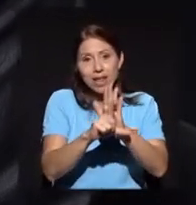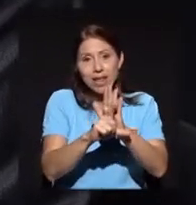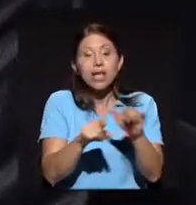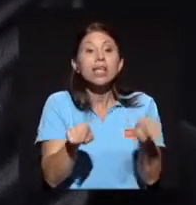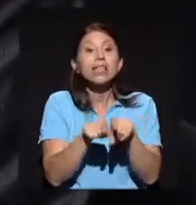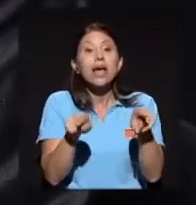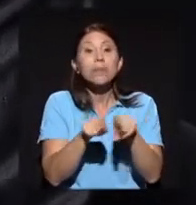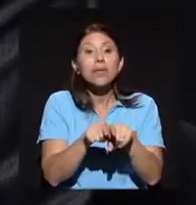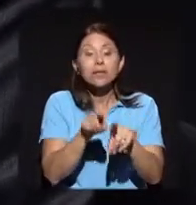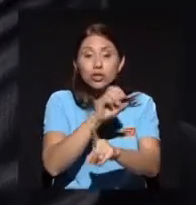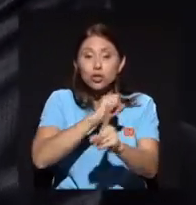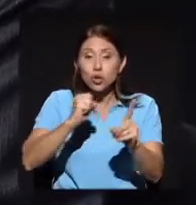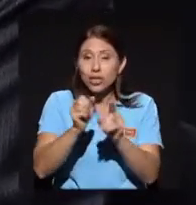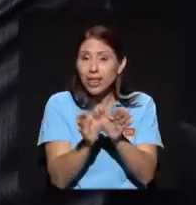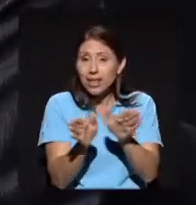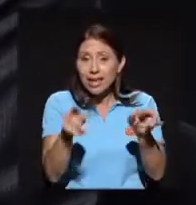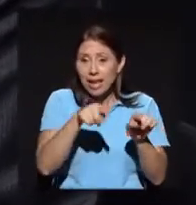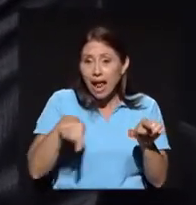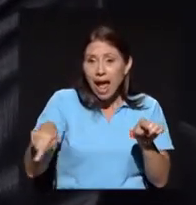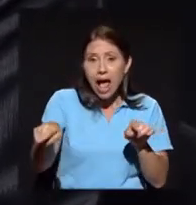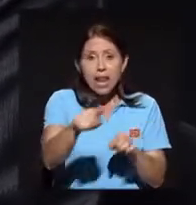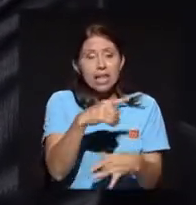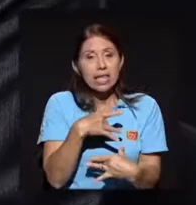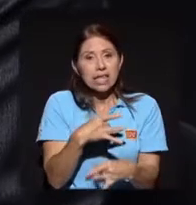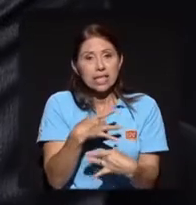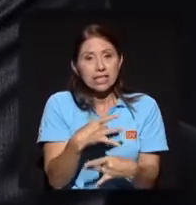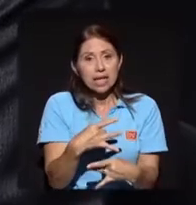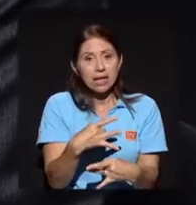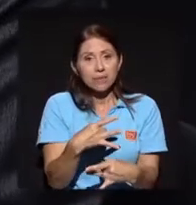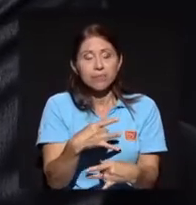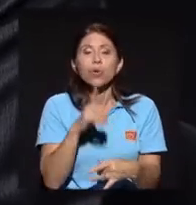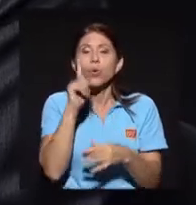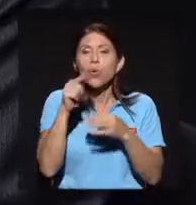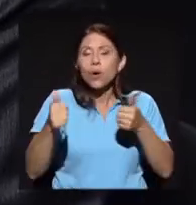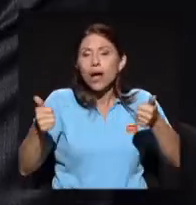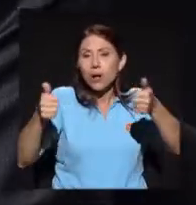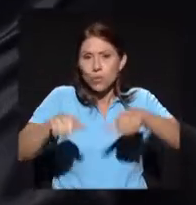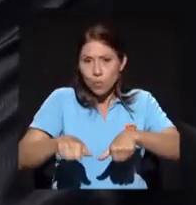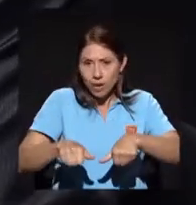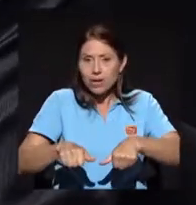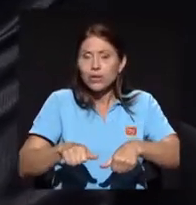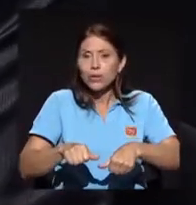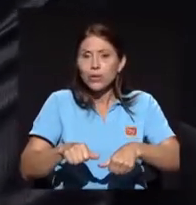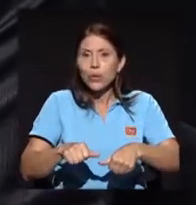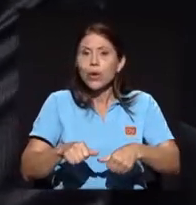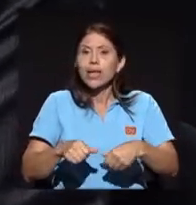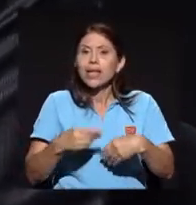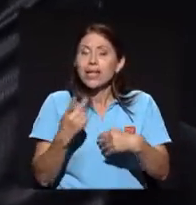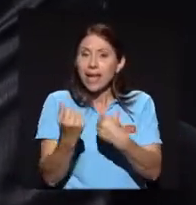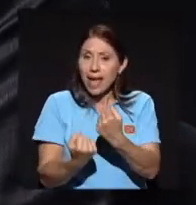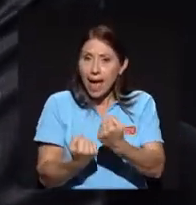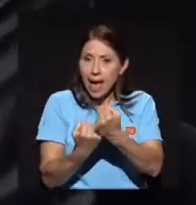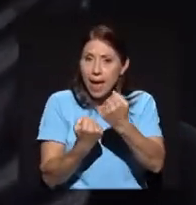sociedad en ese sentido uno de los acuerdos que me parece tiende la mano a la sociedad es el